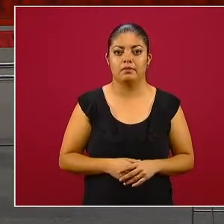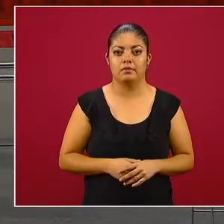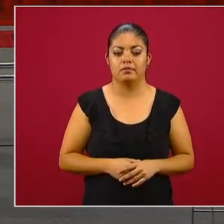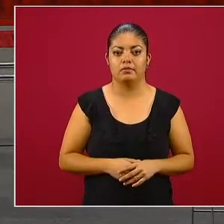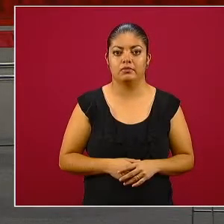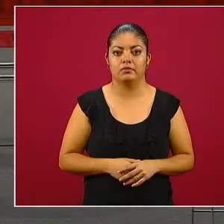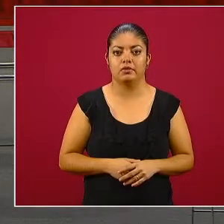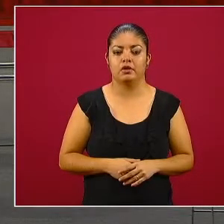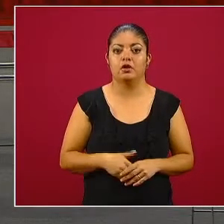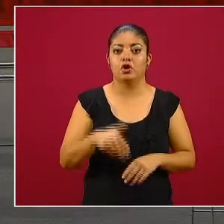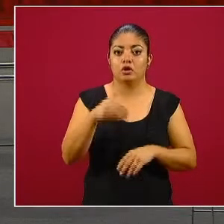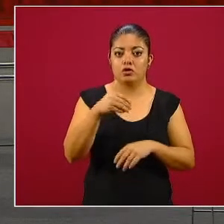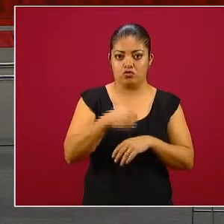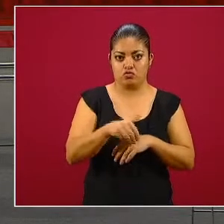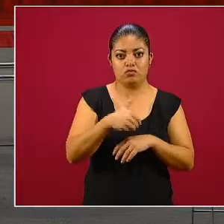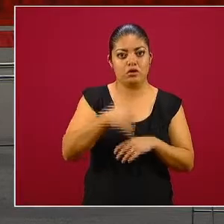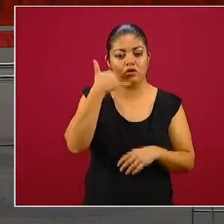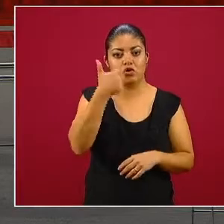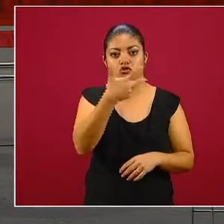El número